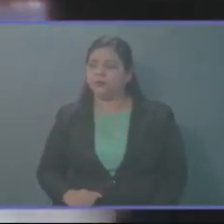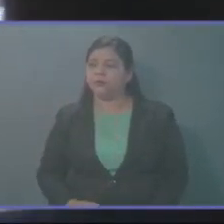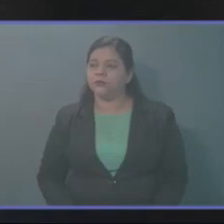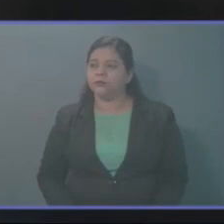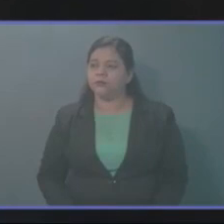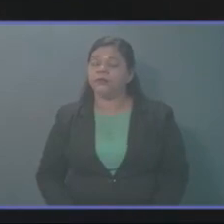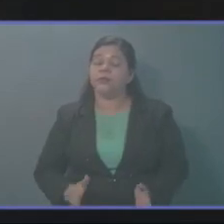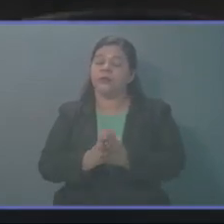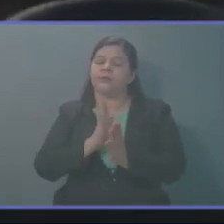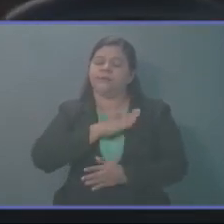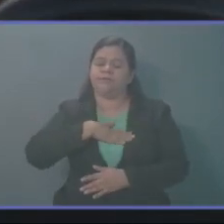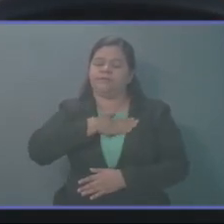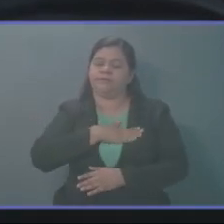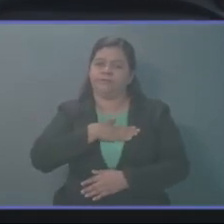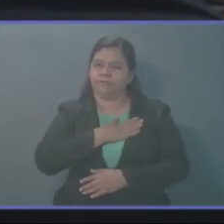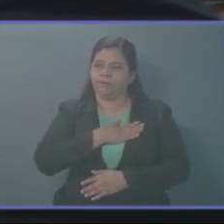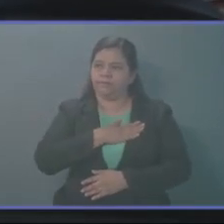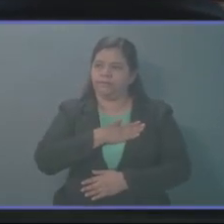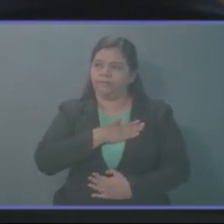Perdón, ahí.